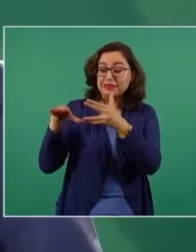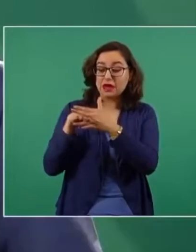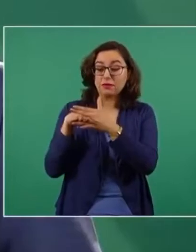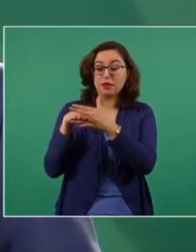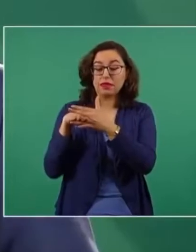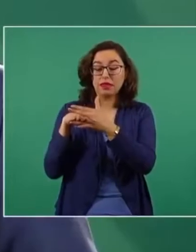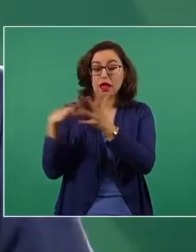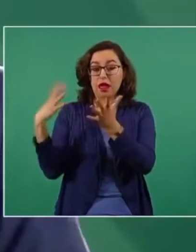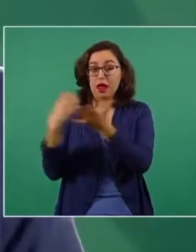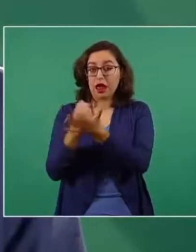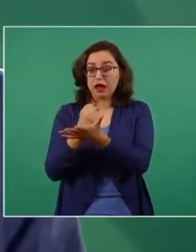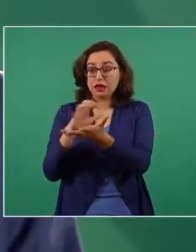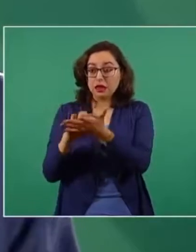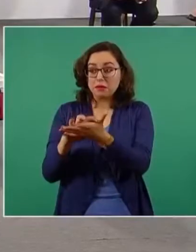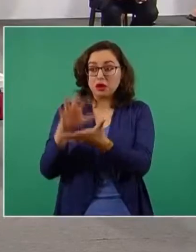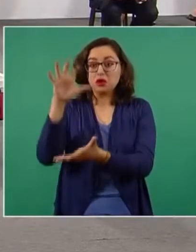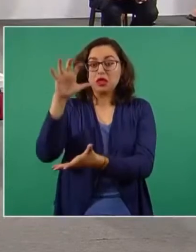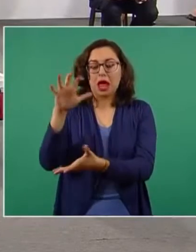una mayoría así.